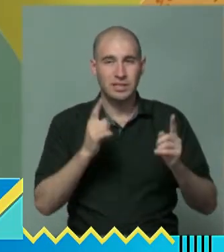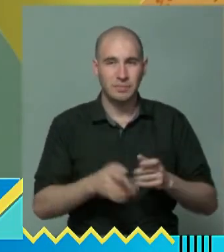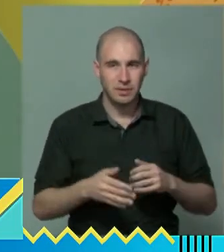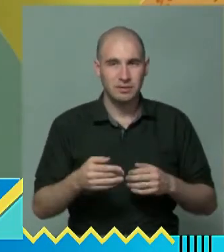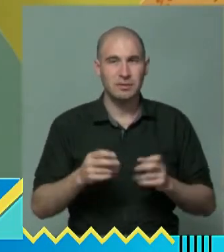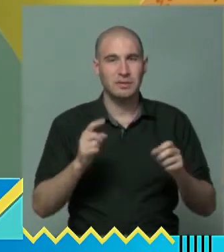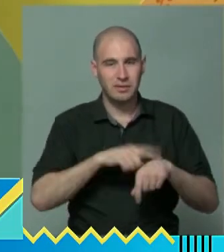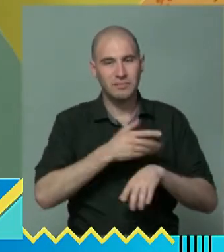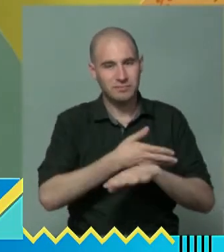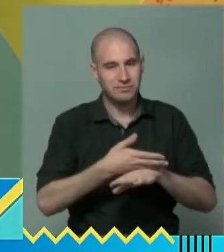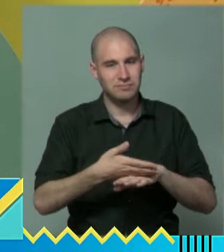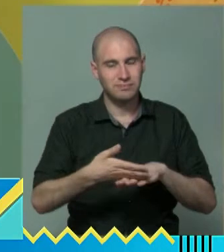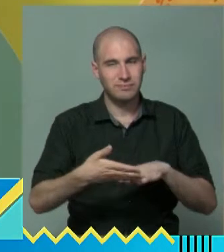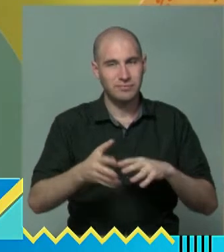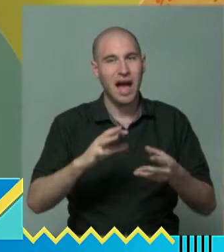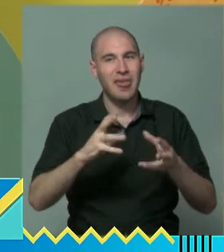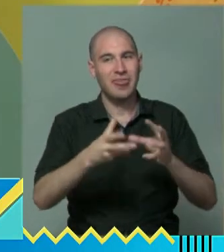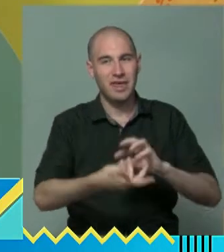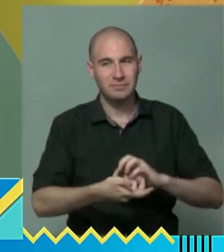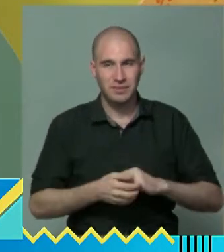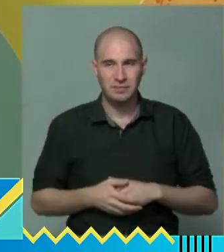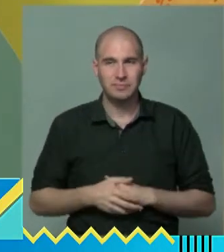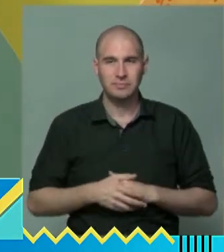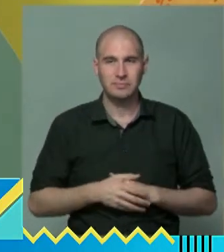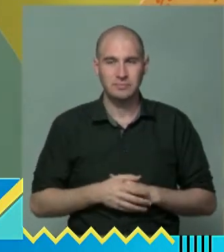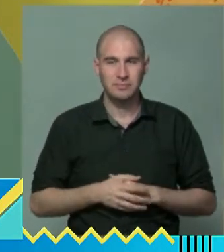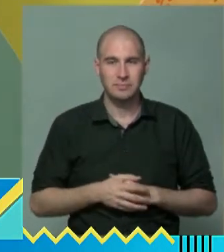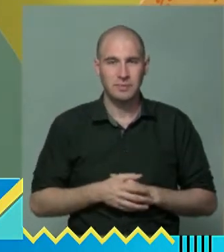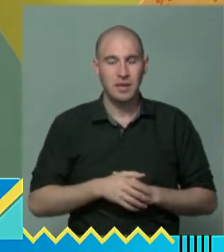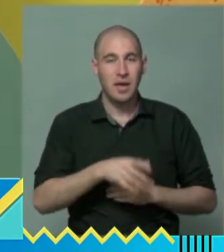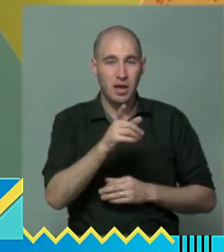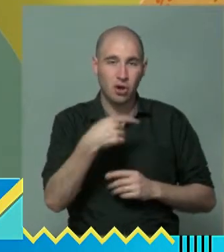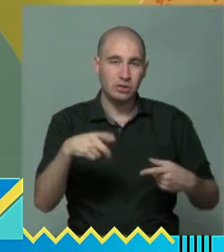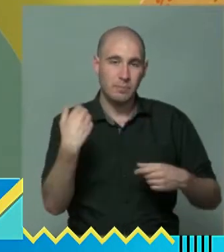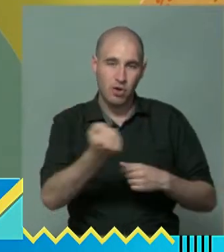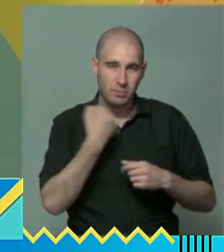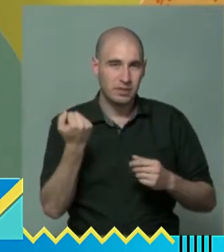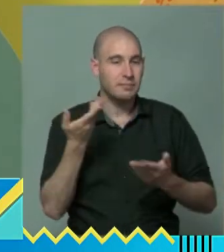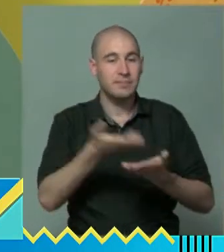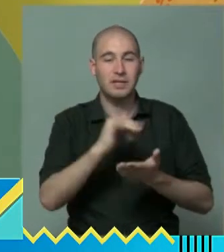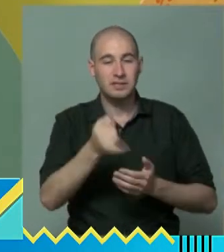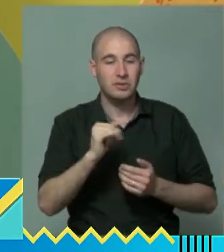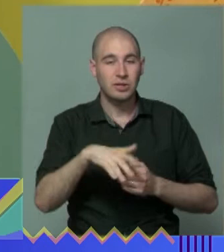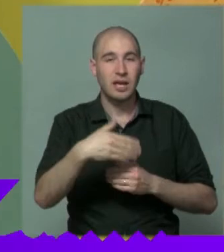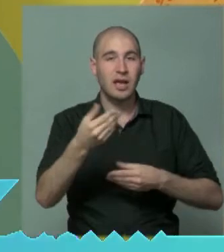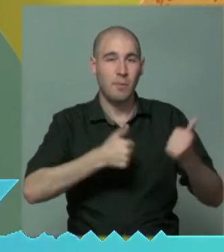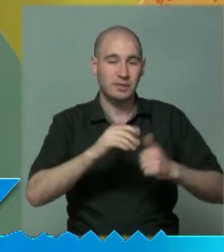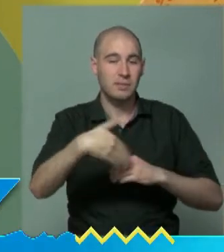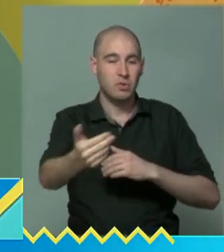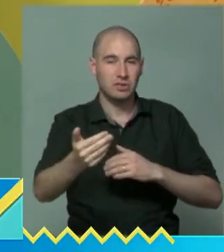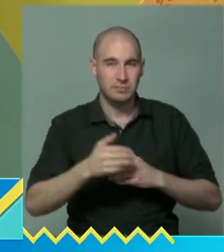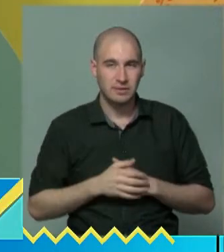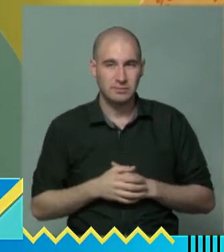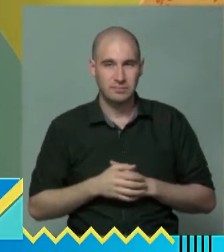llevar un tiempo a ir adaptándonos. Es algo importante y va a ser un requisito seguramente en las futuras licitaciones.